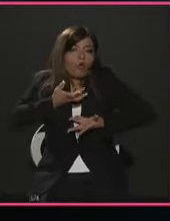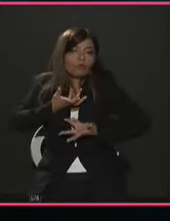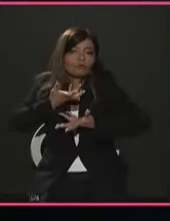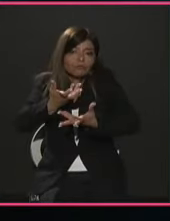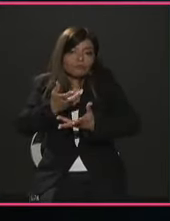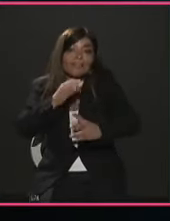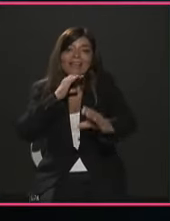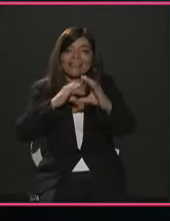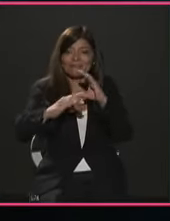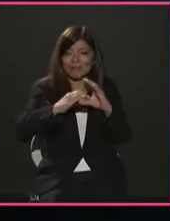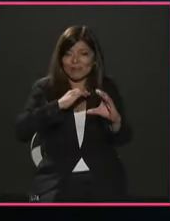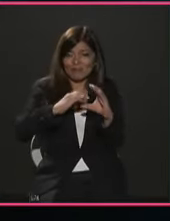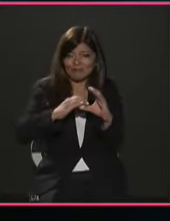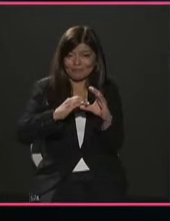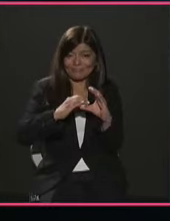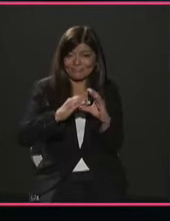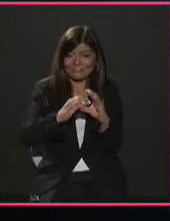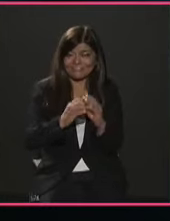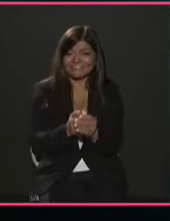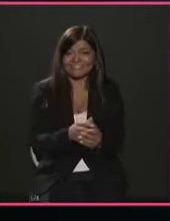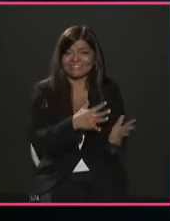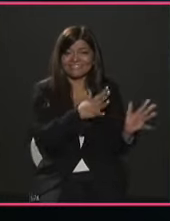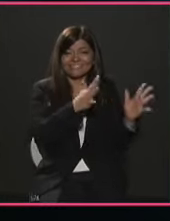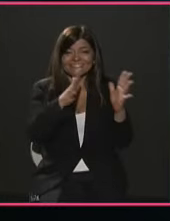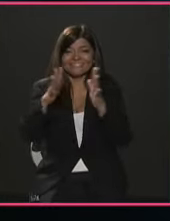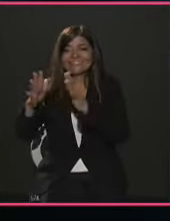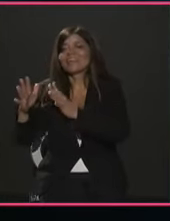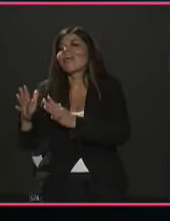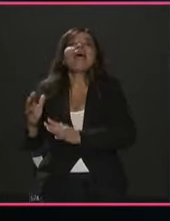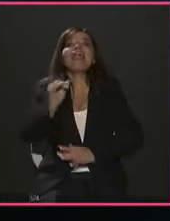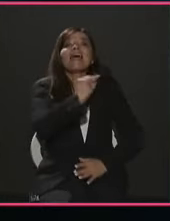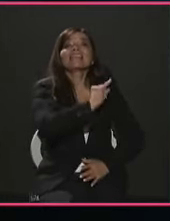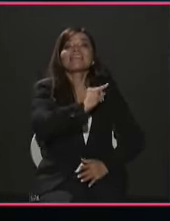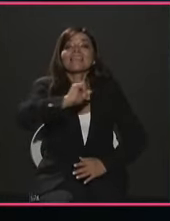cuando comunicamos la Inteligencia